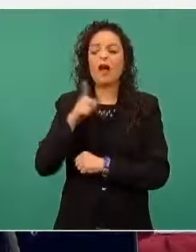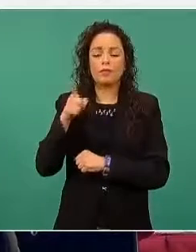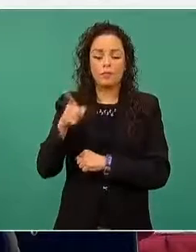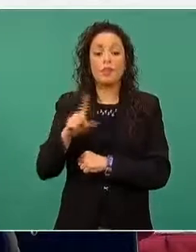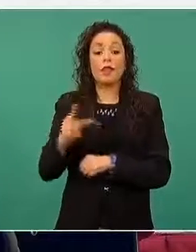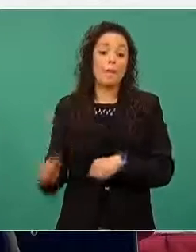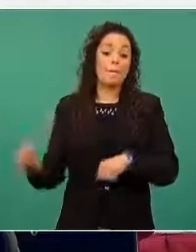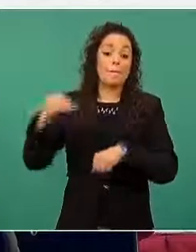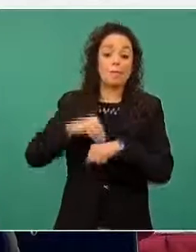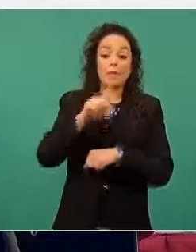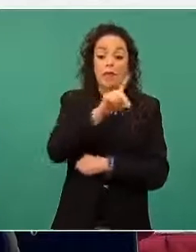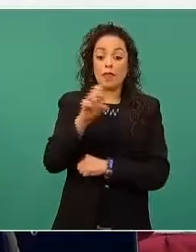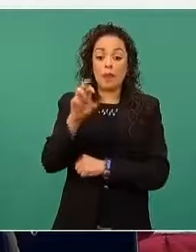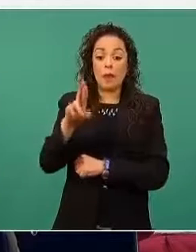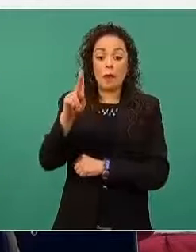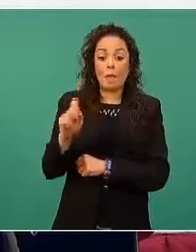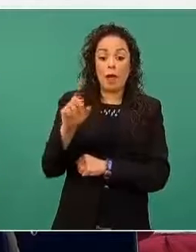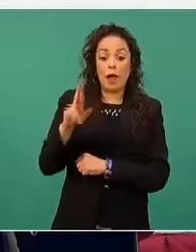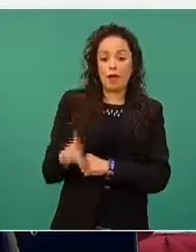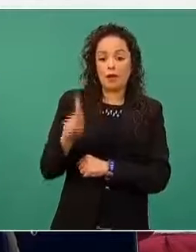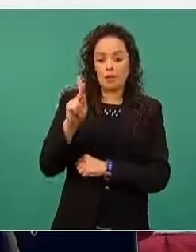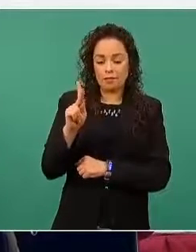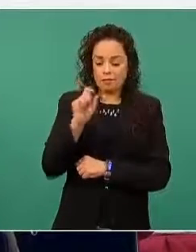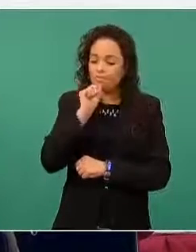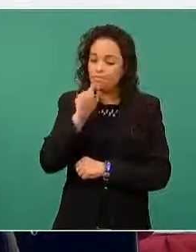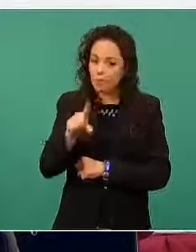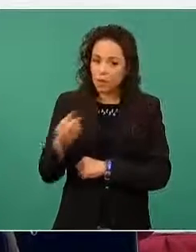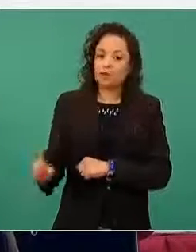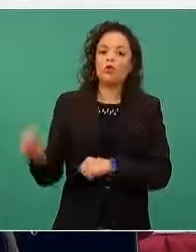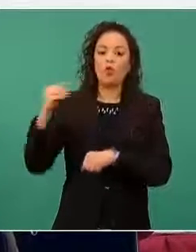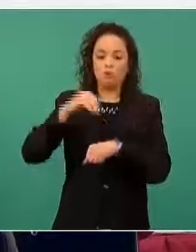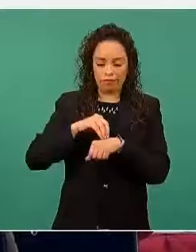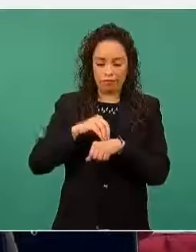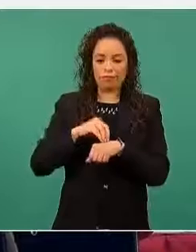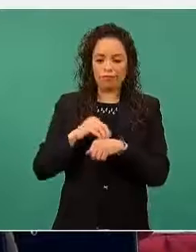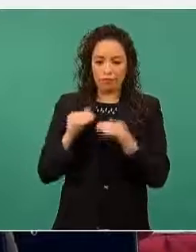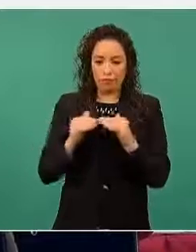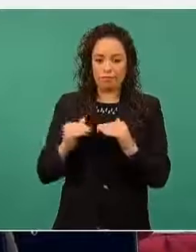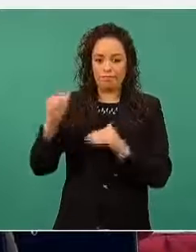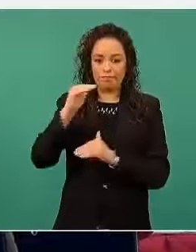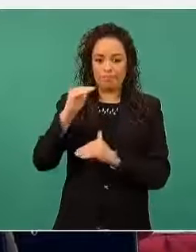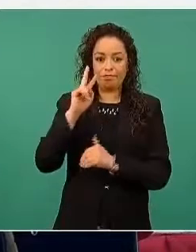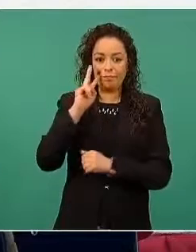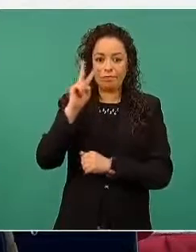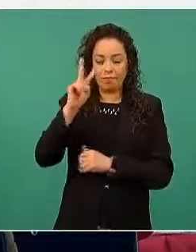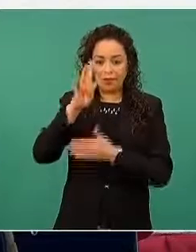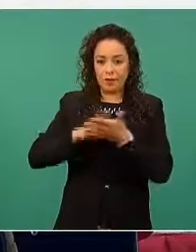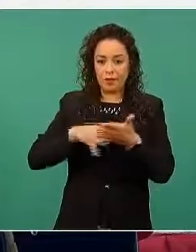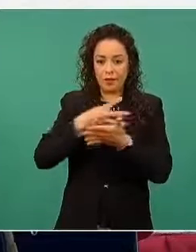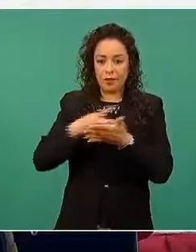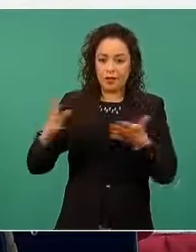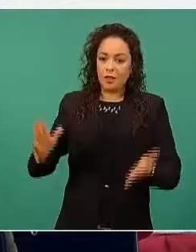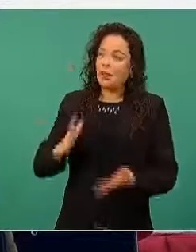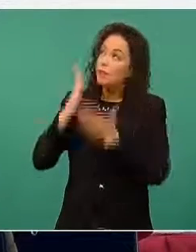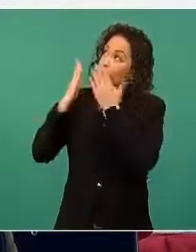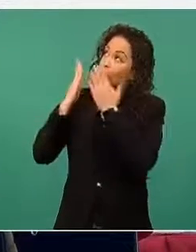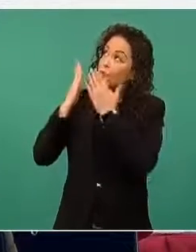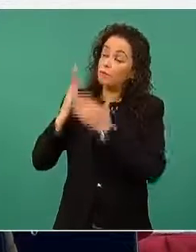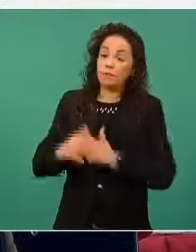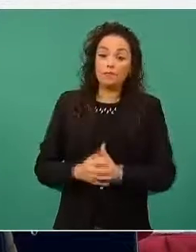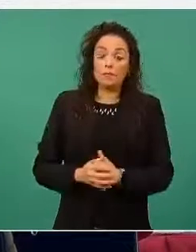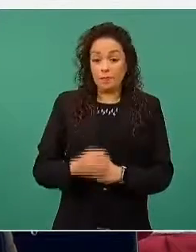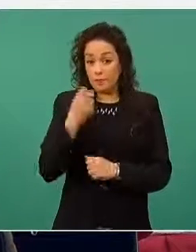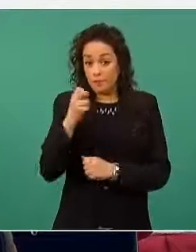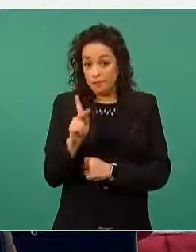refinería de Deer Park. En la planeación de este proyecto ya